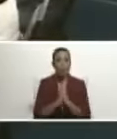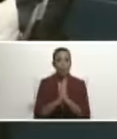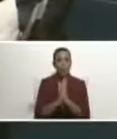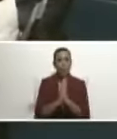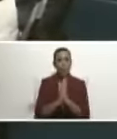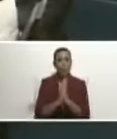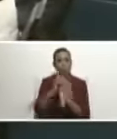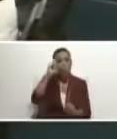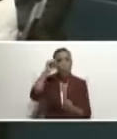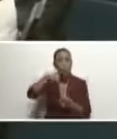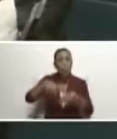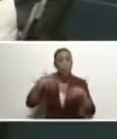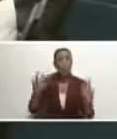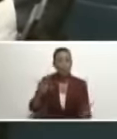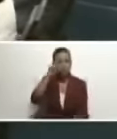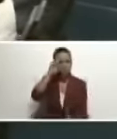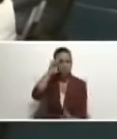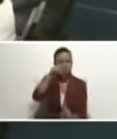con un solo objetivo,